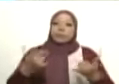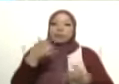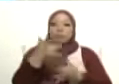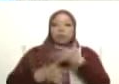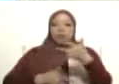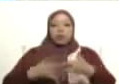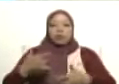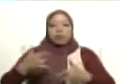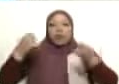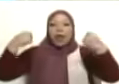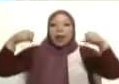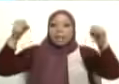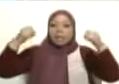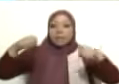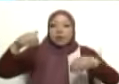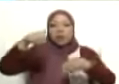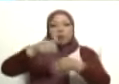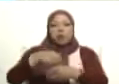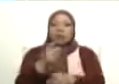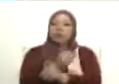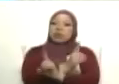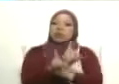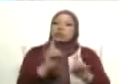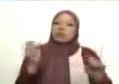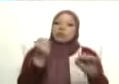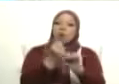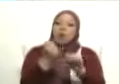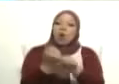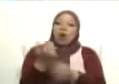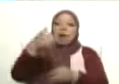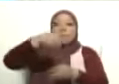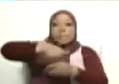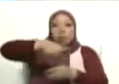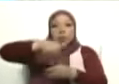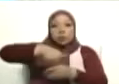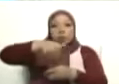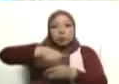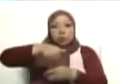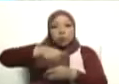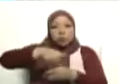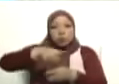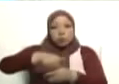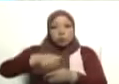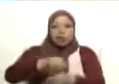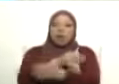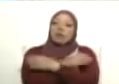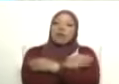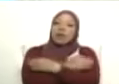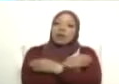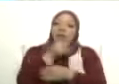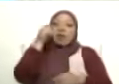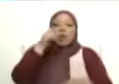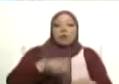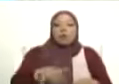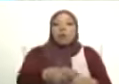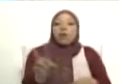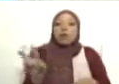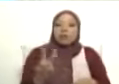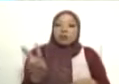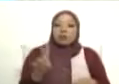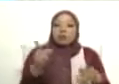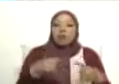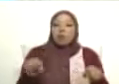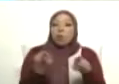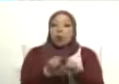al ejercicio pleno, soberano, a través del sufragio. Por lo que debemos felicitar a todo el pueblo venezolano.